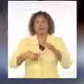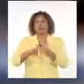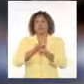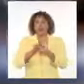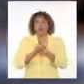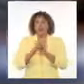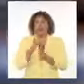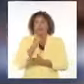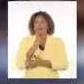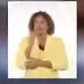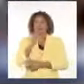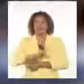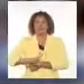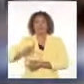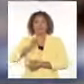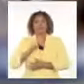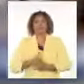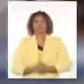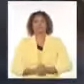del Estado.